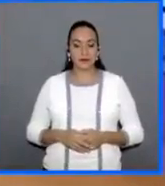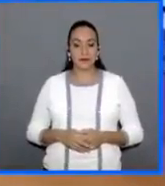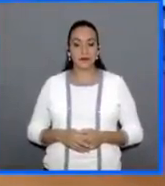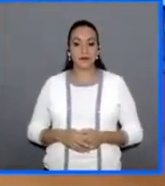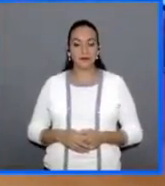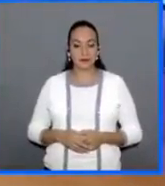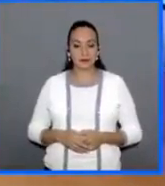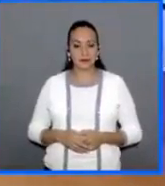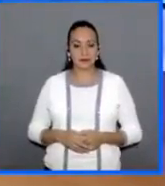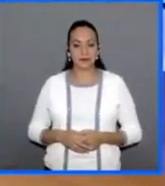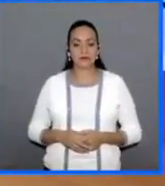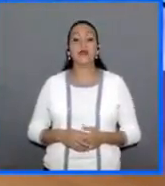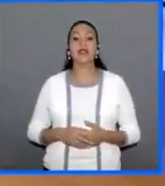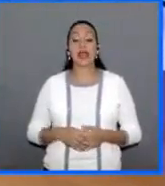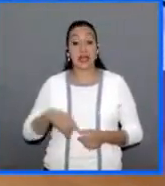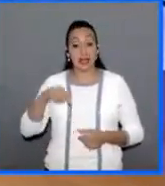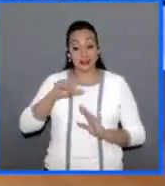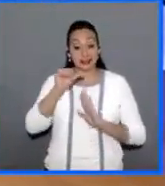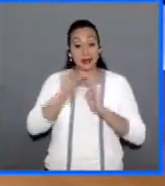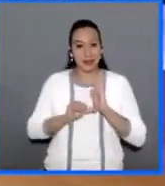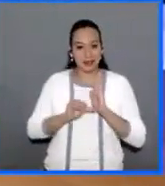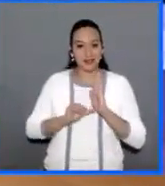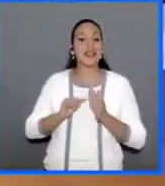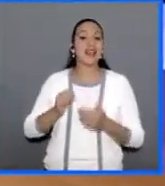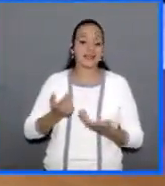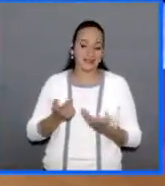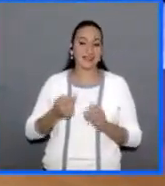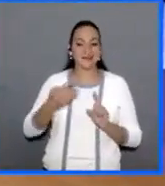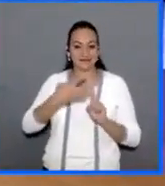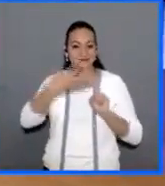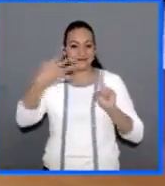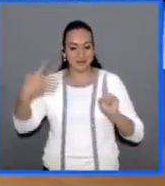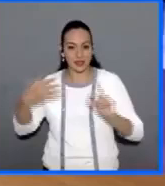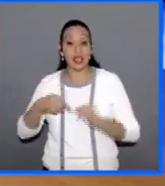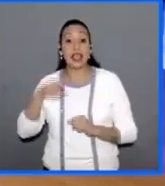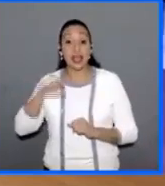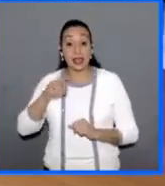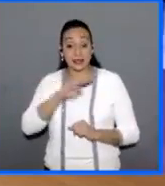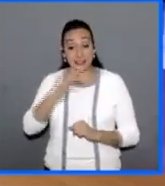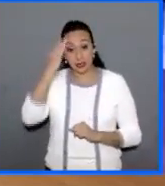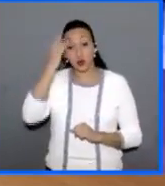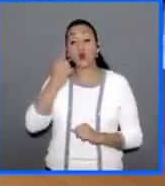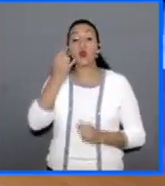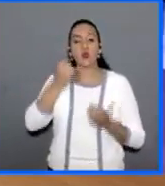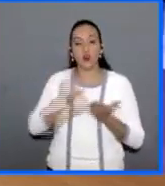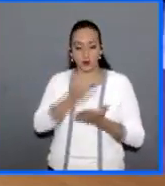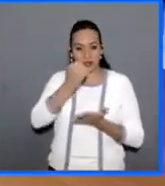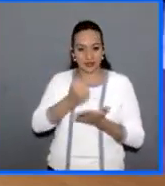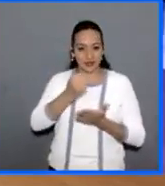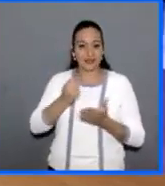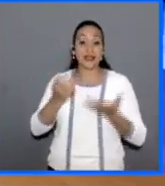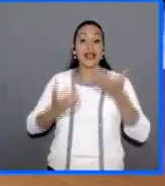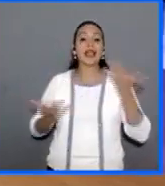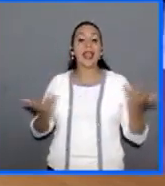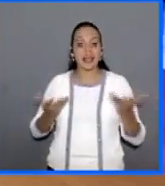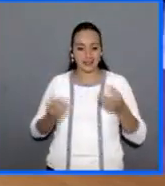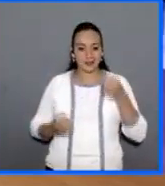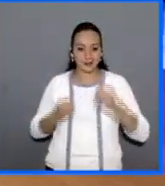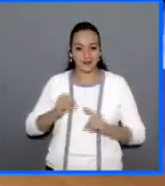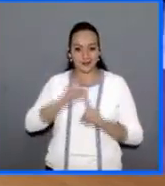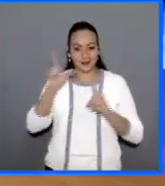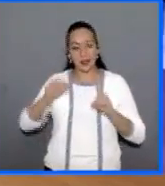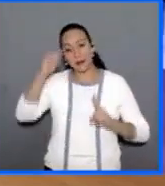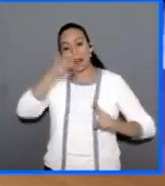Continuamos en el mes de la diversidad sexual y en este marco se reconoció una sentencia emitida por la Suprema Corte con perspectiva de género y enfoque